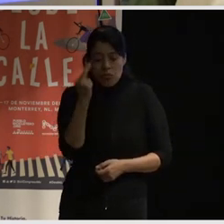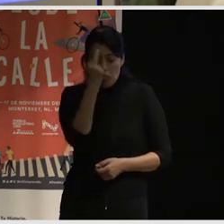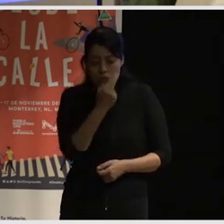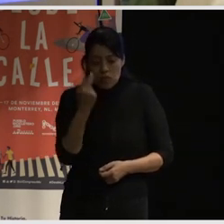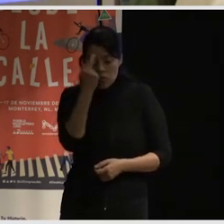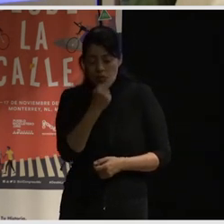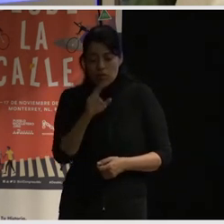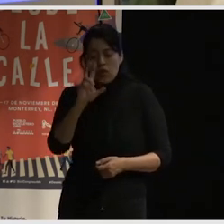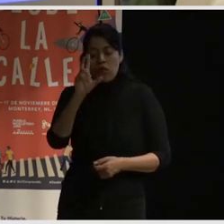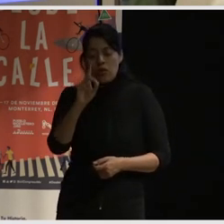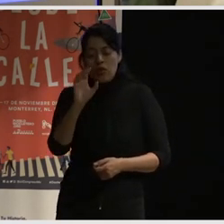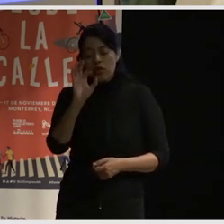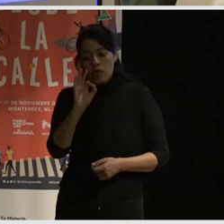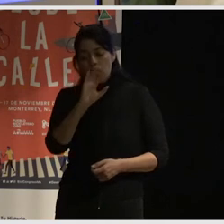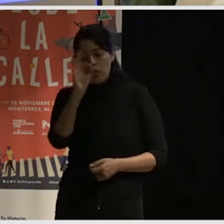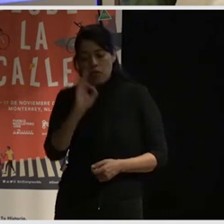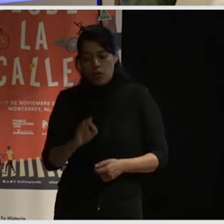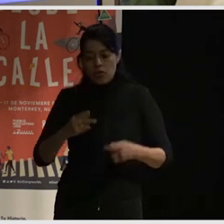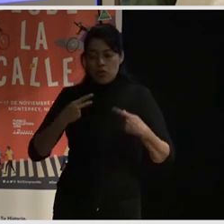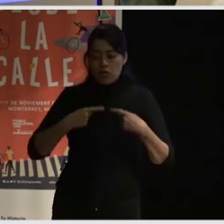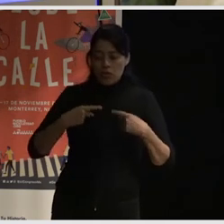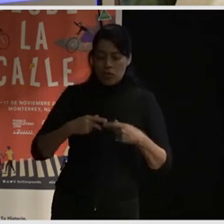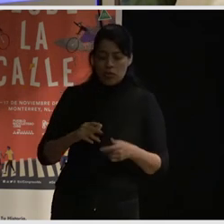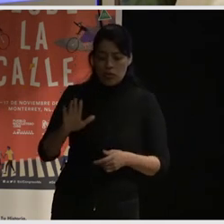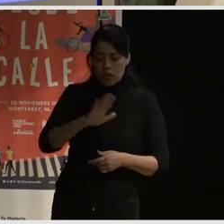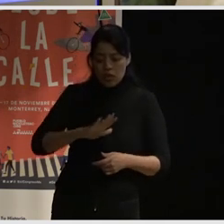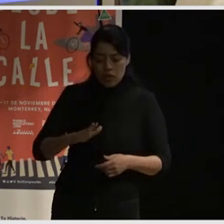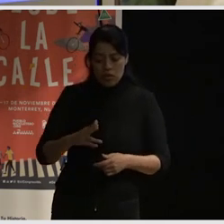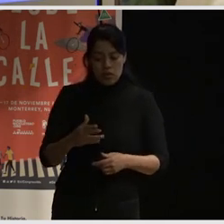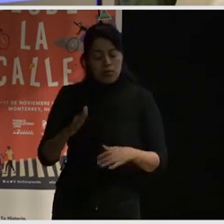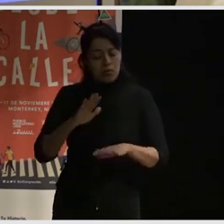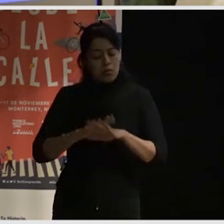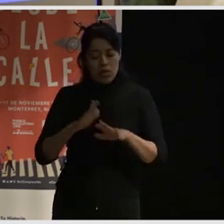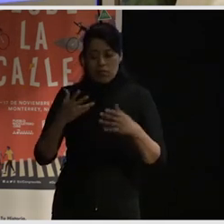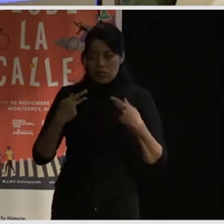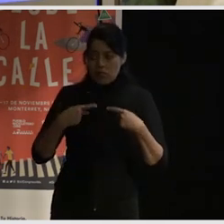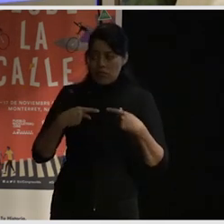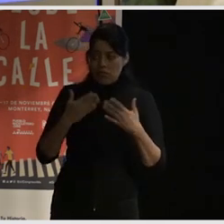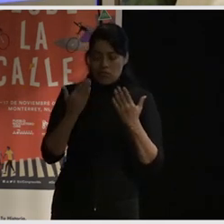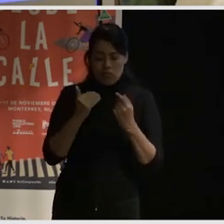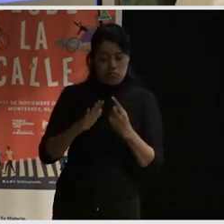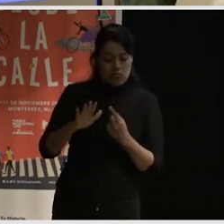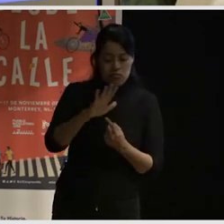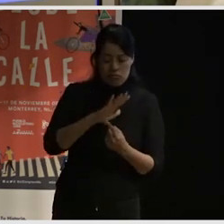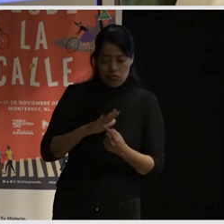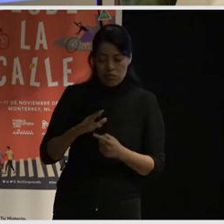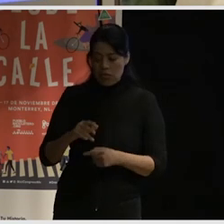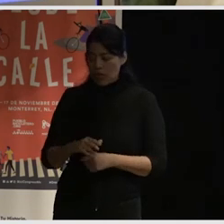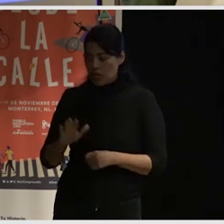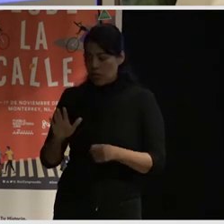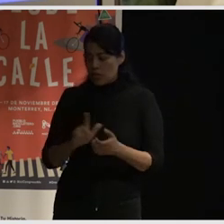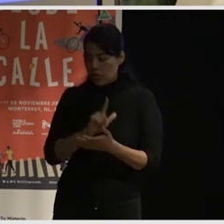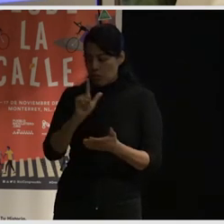como el 30 40 por ciento de la población el resto no está siendo cubierta por un sistema de monitoreo atmosférico pese a que por